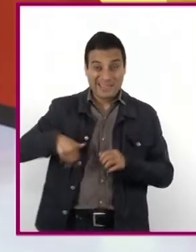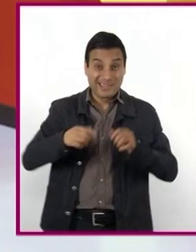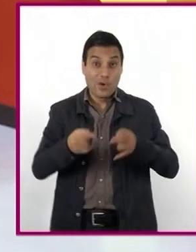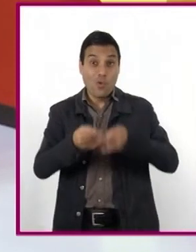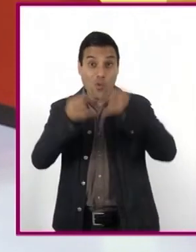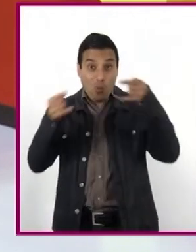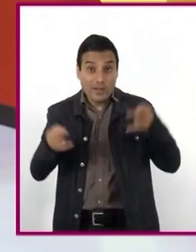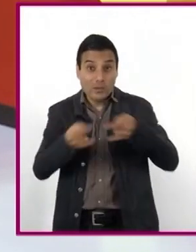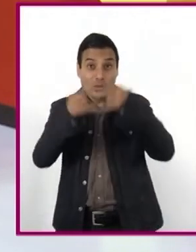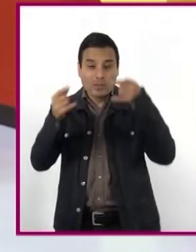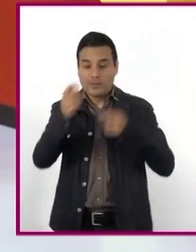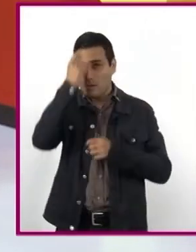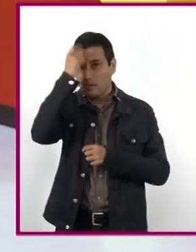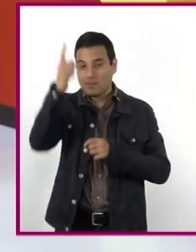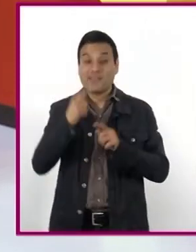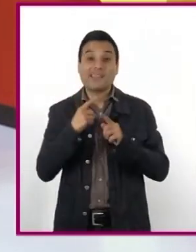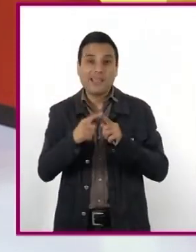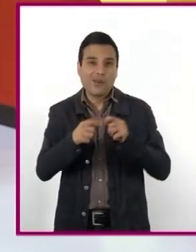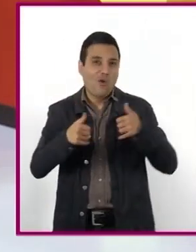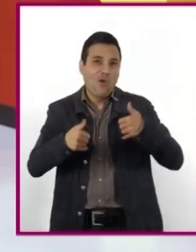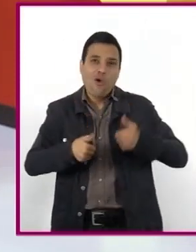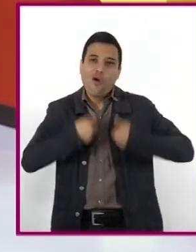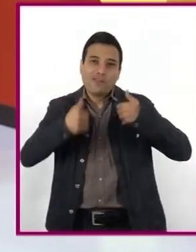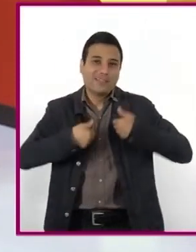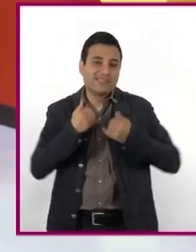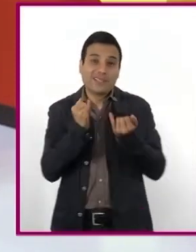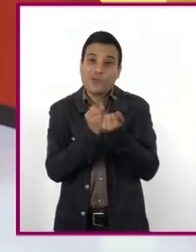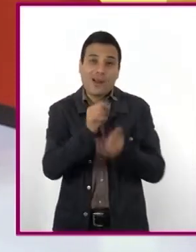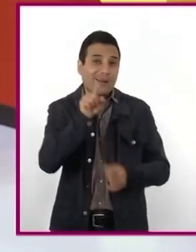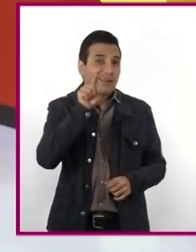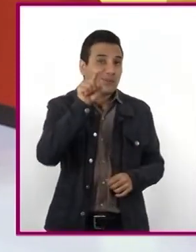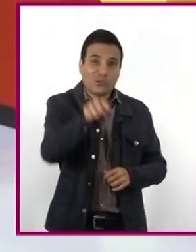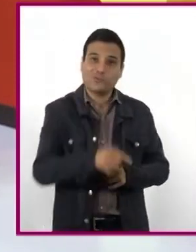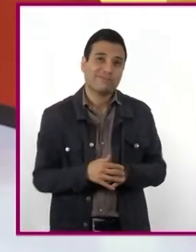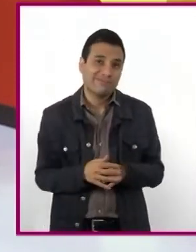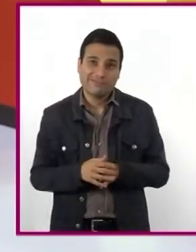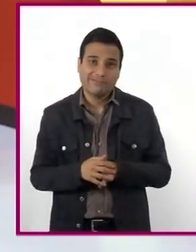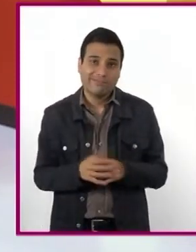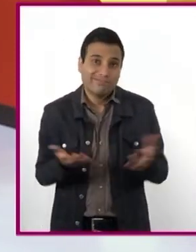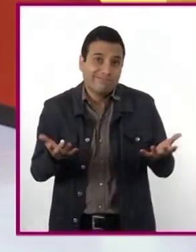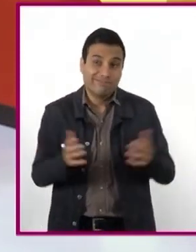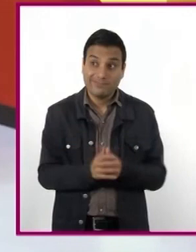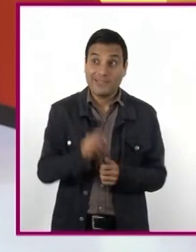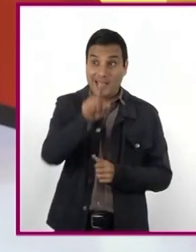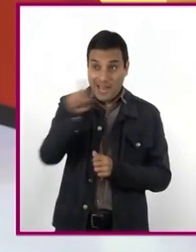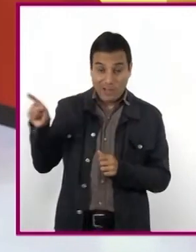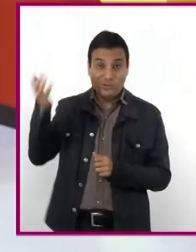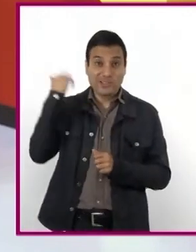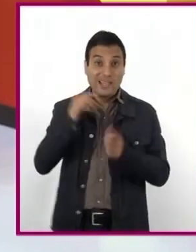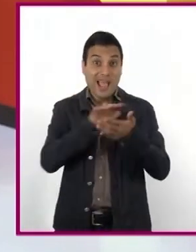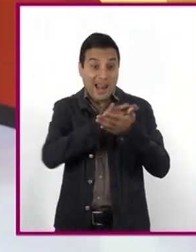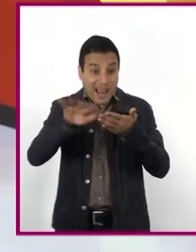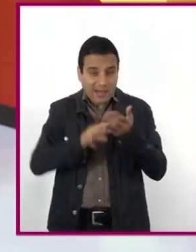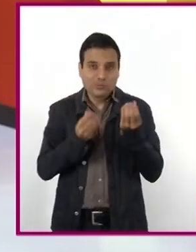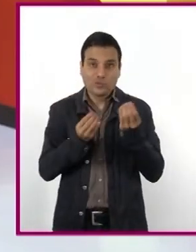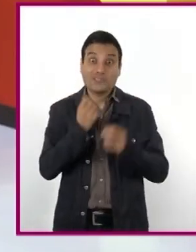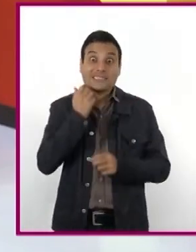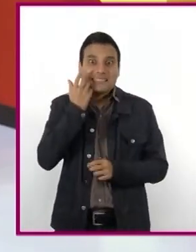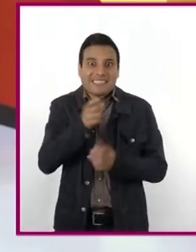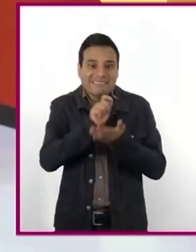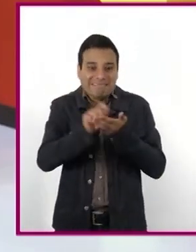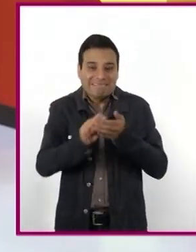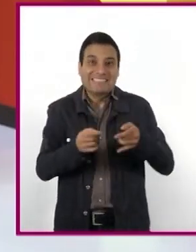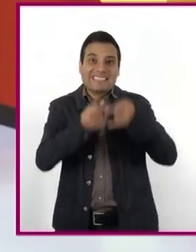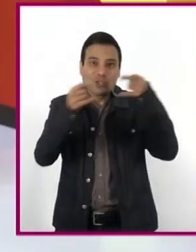fueron escritos por adolescentes como ustedes, jóvenes que se ve que han leído mucho y que tienen muchas ganas de